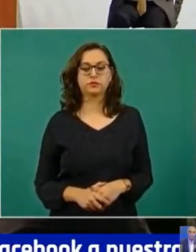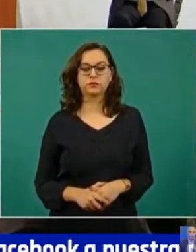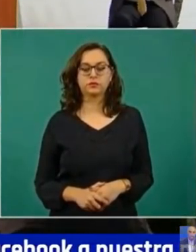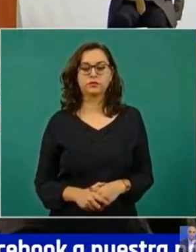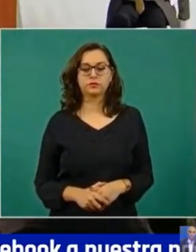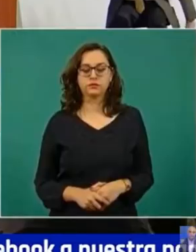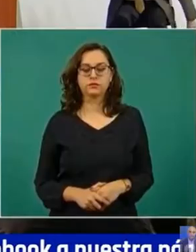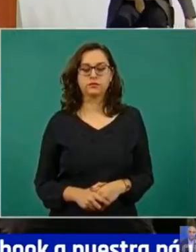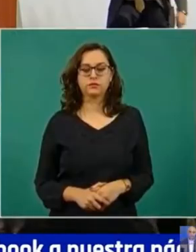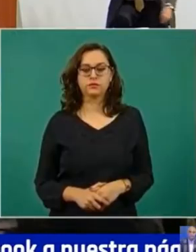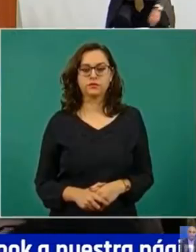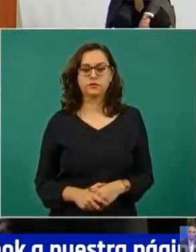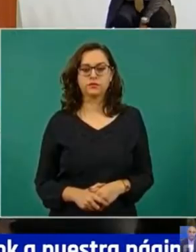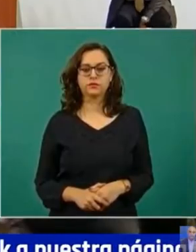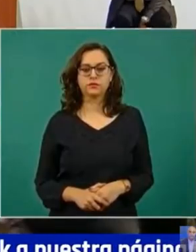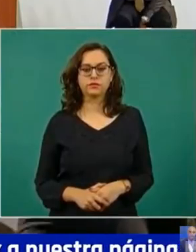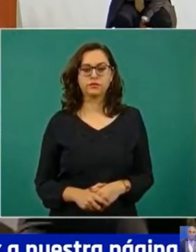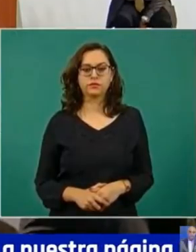Sí.